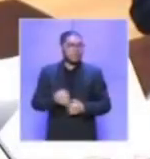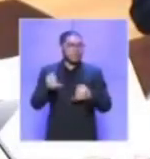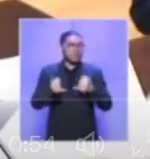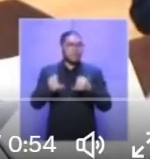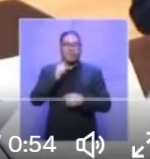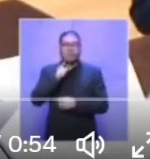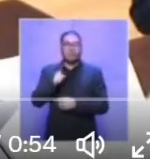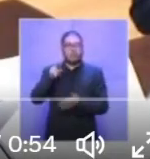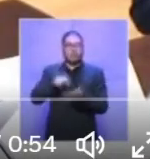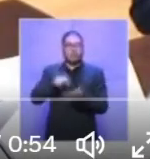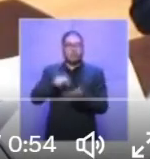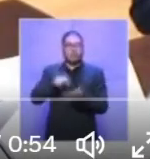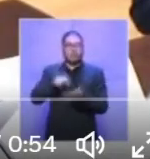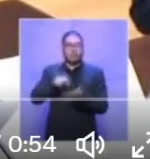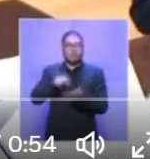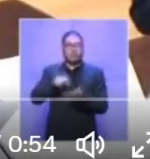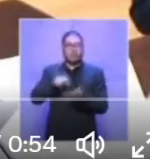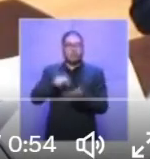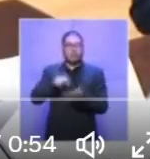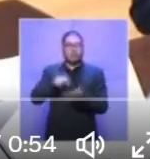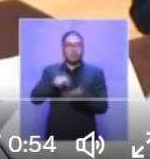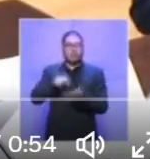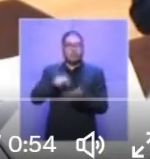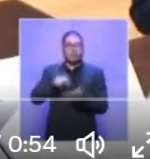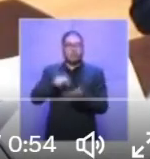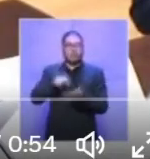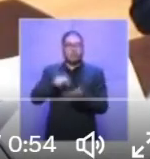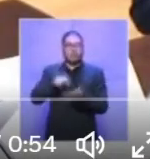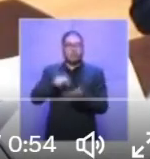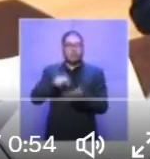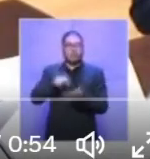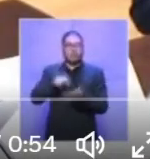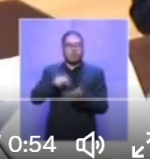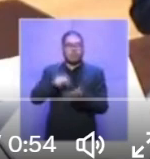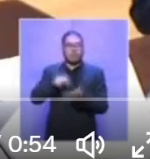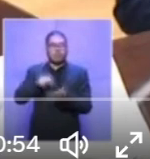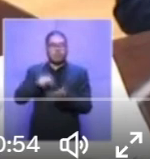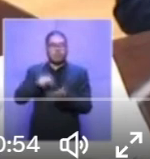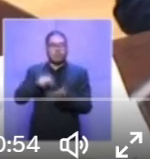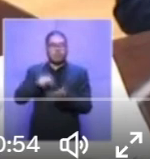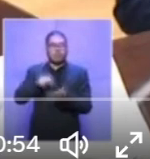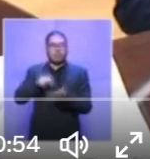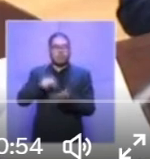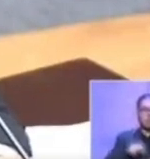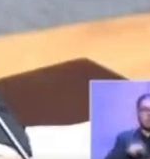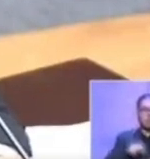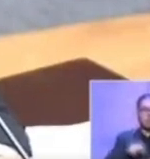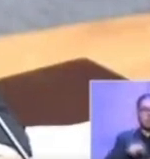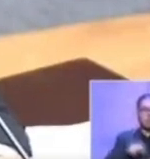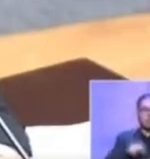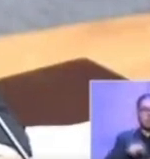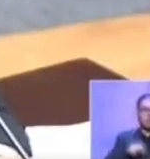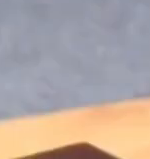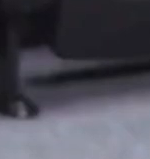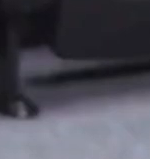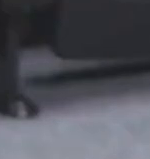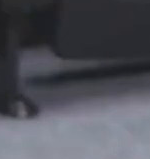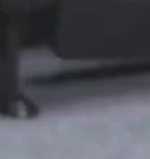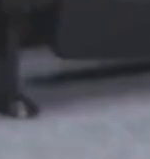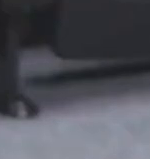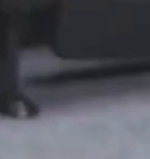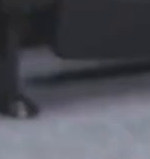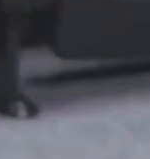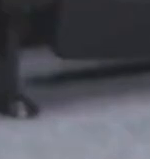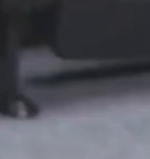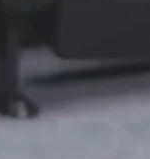juicio electoral 46 de 2023 y su... Ahí está, no sé por qué el tribunal lo pone en velocidad, pero bueno, ahí está, ¿no? La votación, cómo se llevó a cabo, le dan palo a la